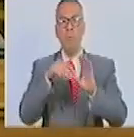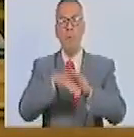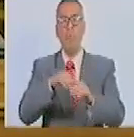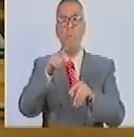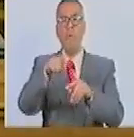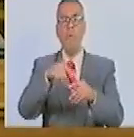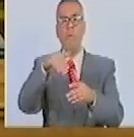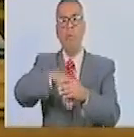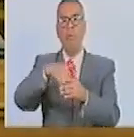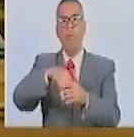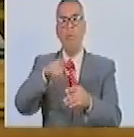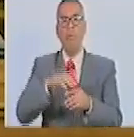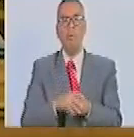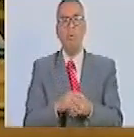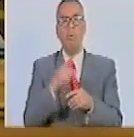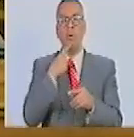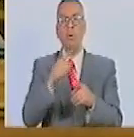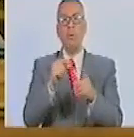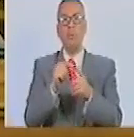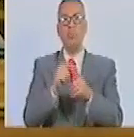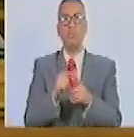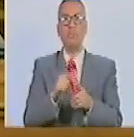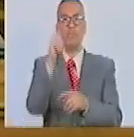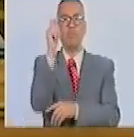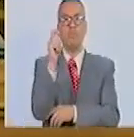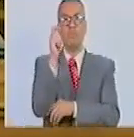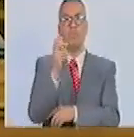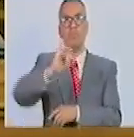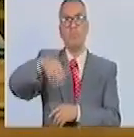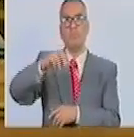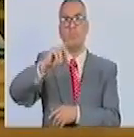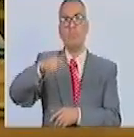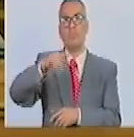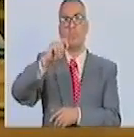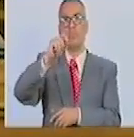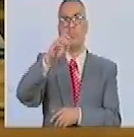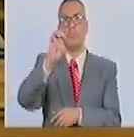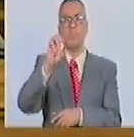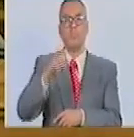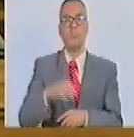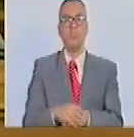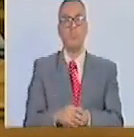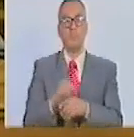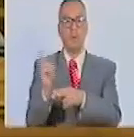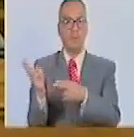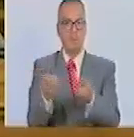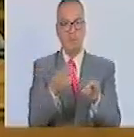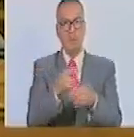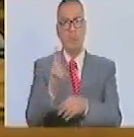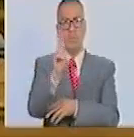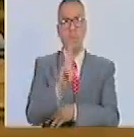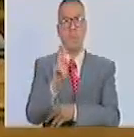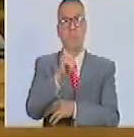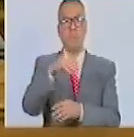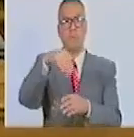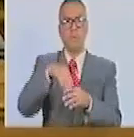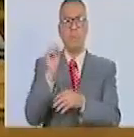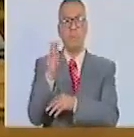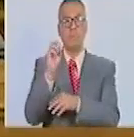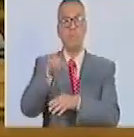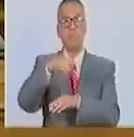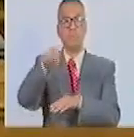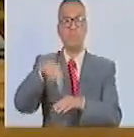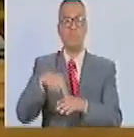Postulaciones Electorales. Dejo en el derecho de palabra al diputado Giuseppe Alessandrello. Lo invitamos a utilizar la tribuna de oradores.